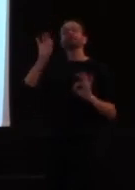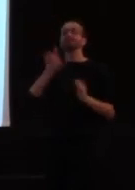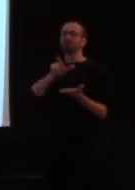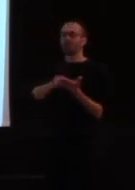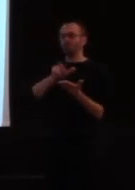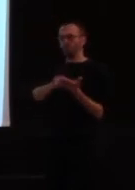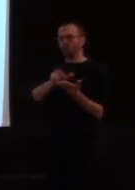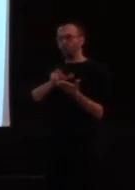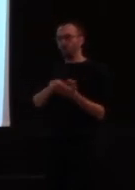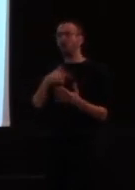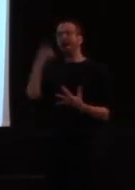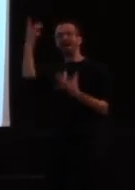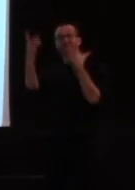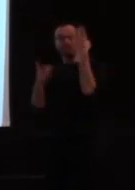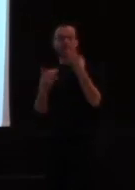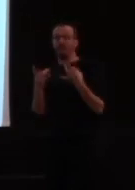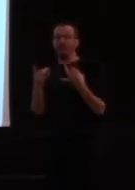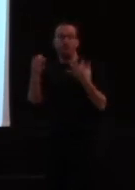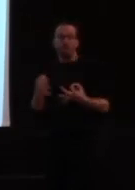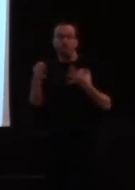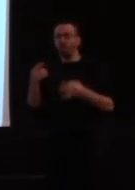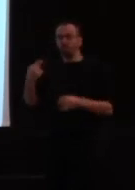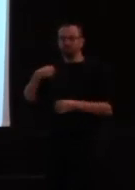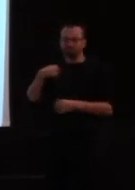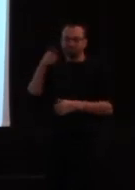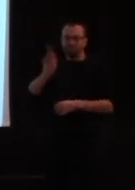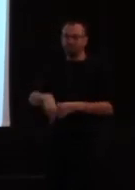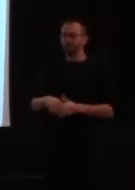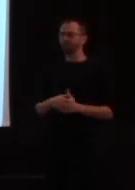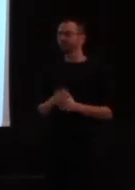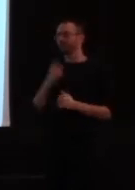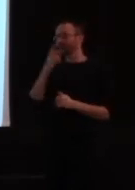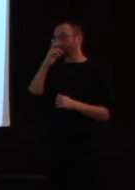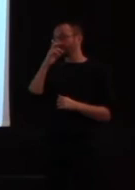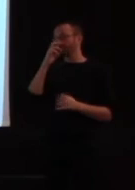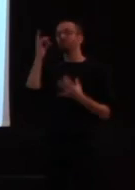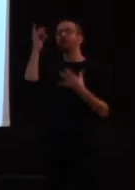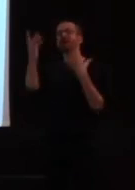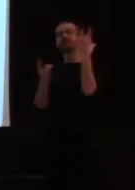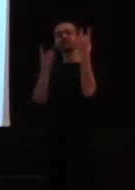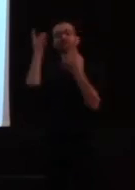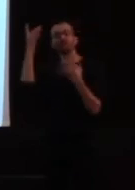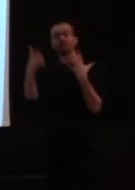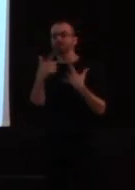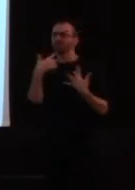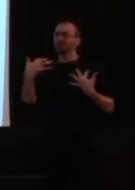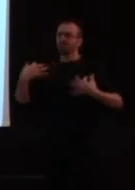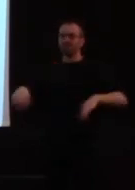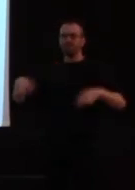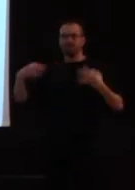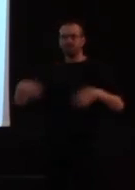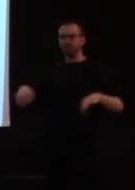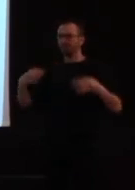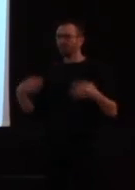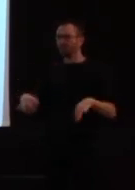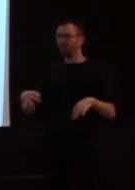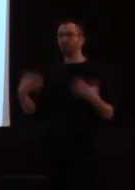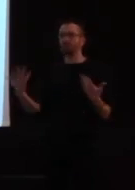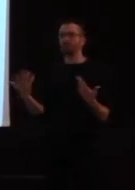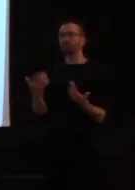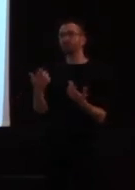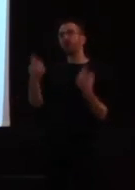actividades que siempre cuento que hacemos, ¿no? Yo también las he dicho. Que son unas actividades bastante sencillas, los niños hacen horas